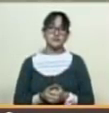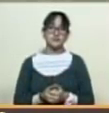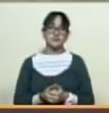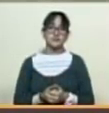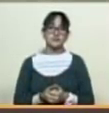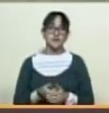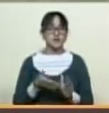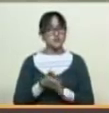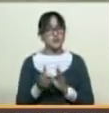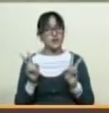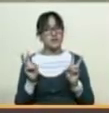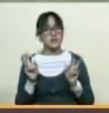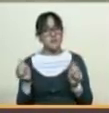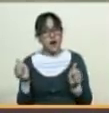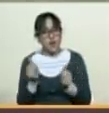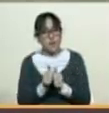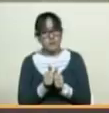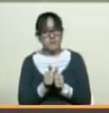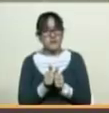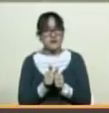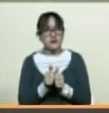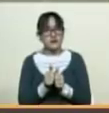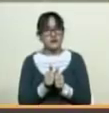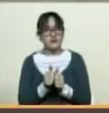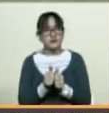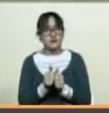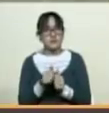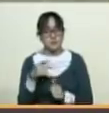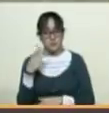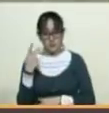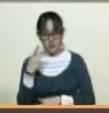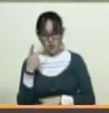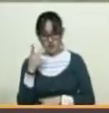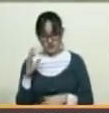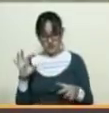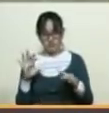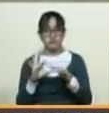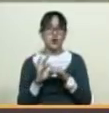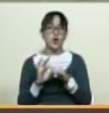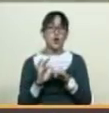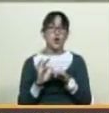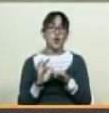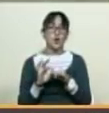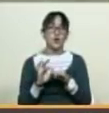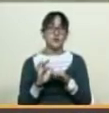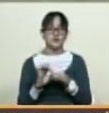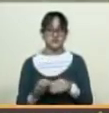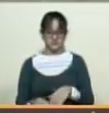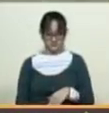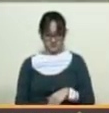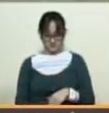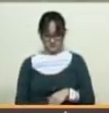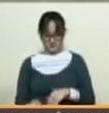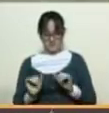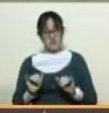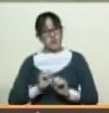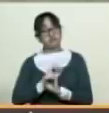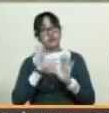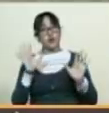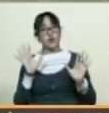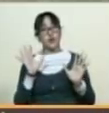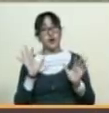En relación a los acompañantes políticos por alianza, como hemos dicho, como la aclaratoria, es